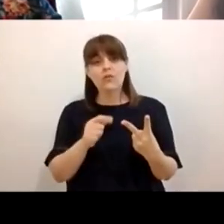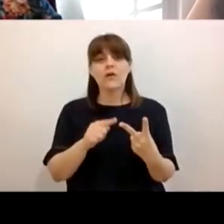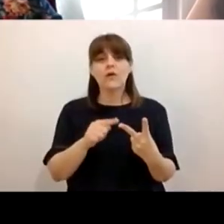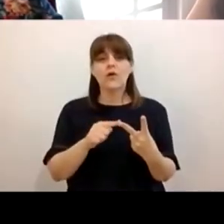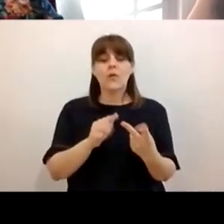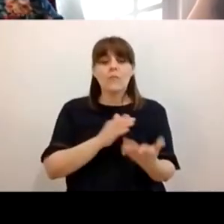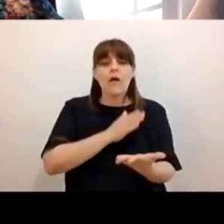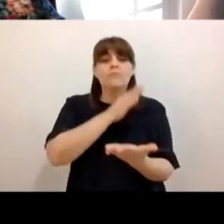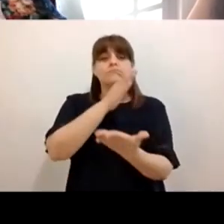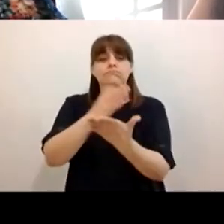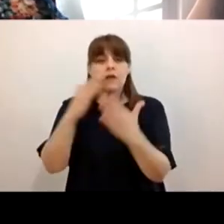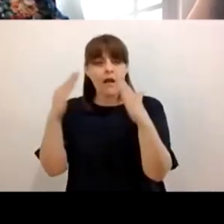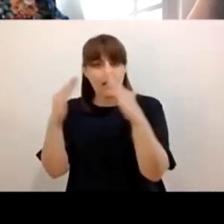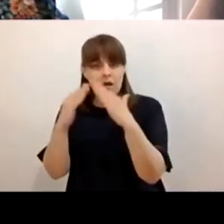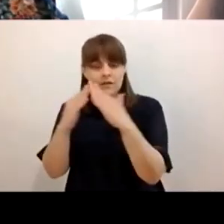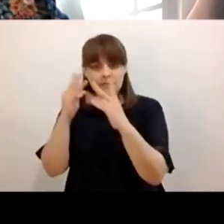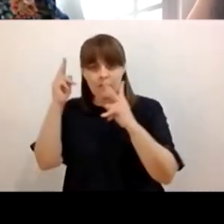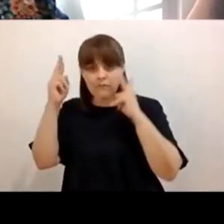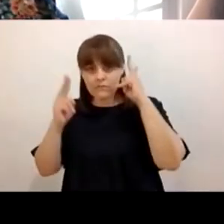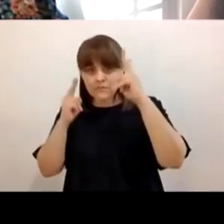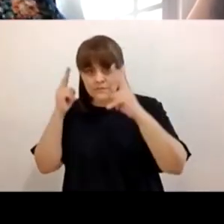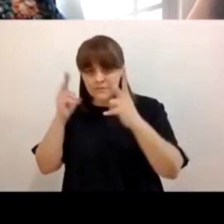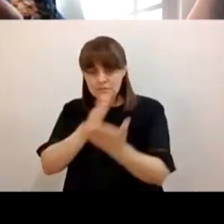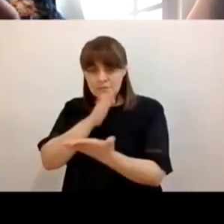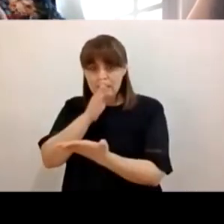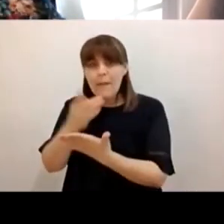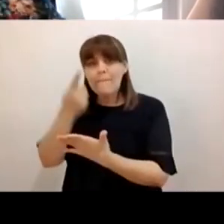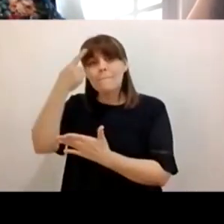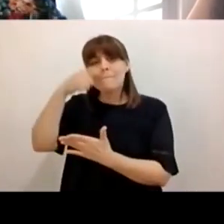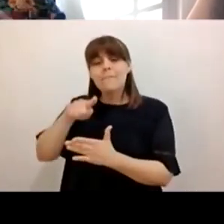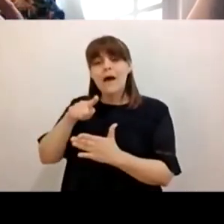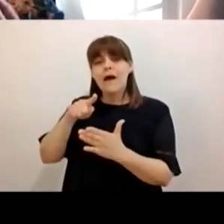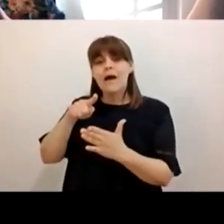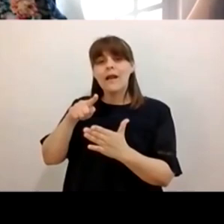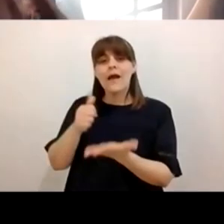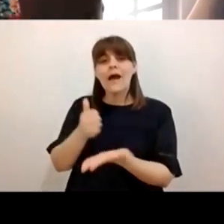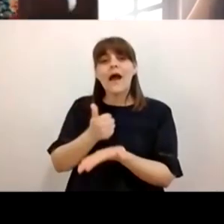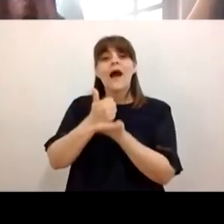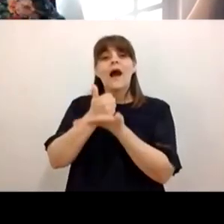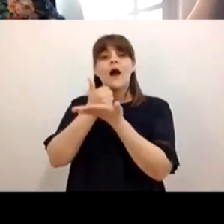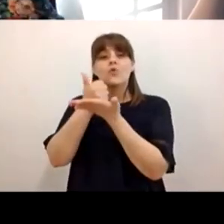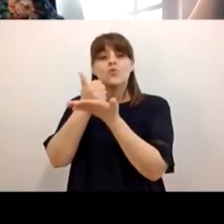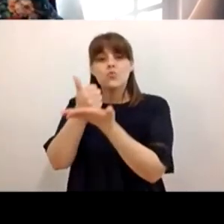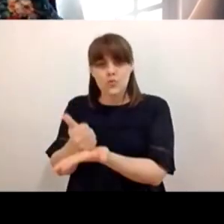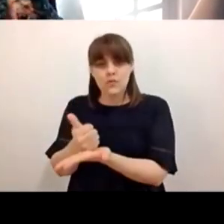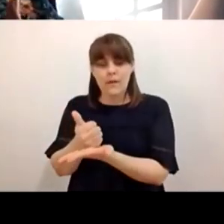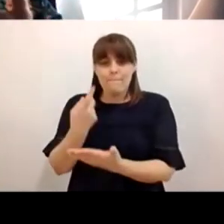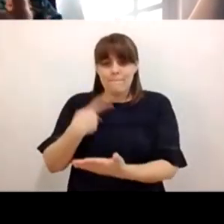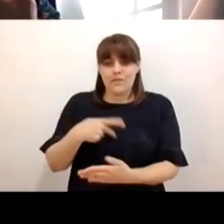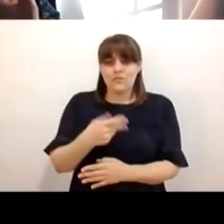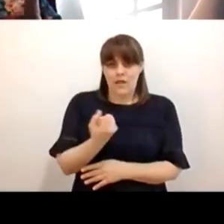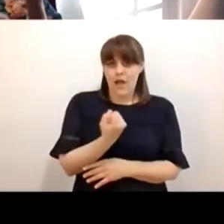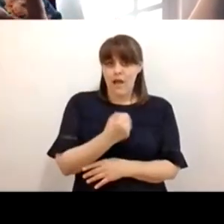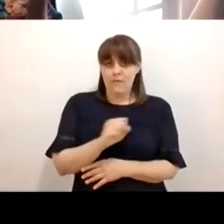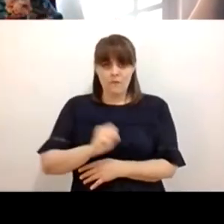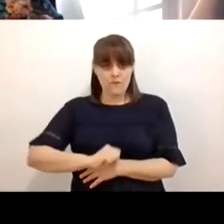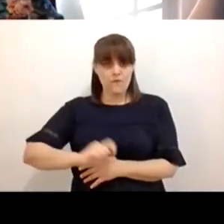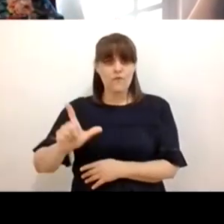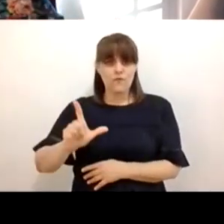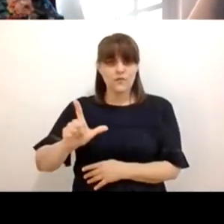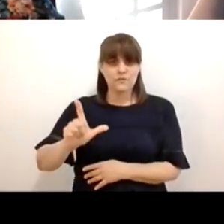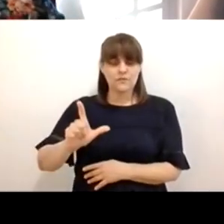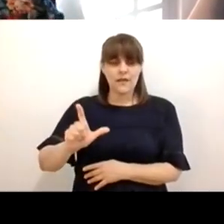domiciliarias que son intervenciones donde hay una gente que está bien capacitado y de manera muy